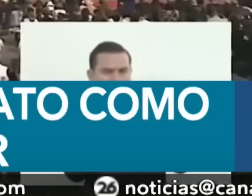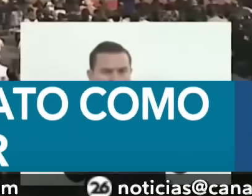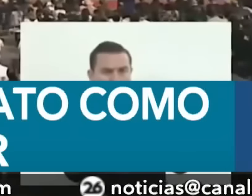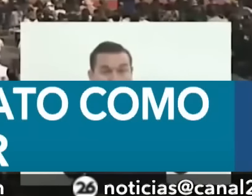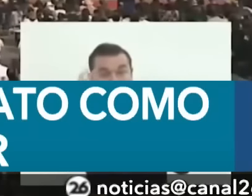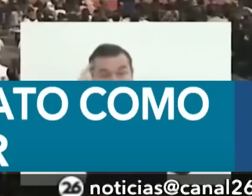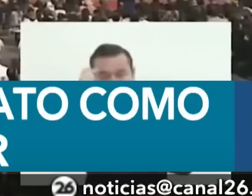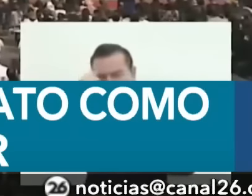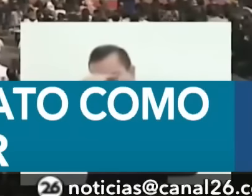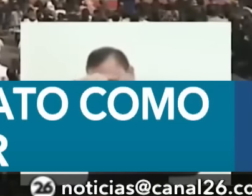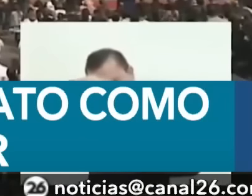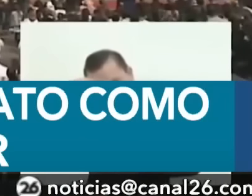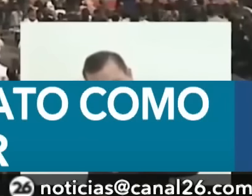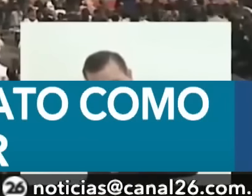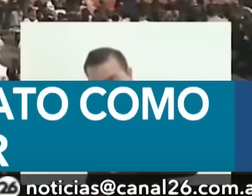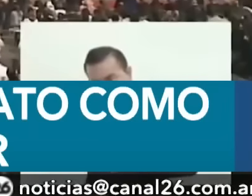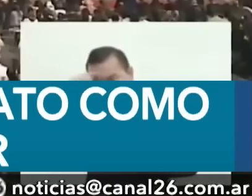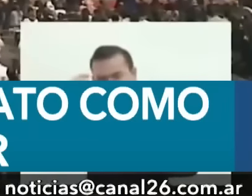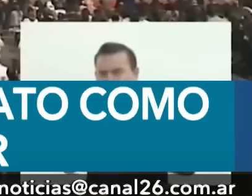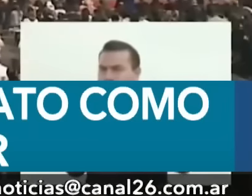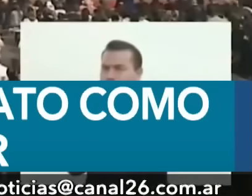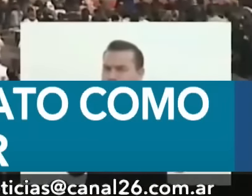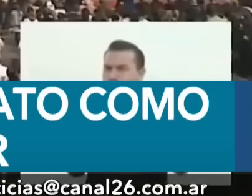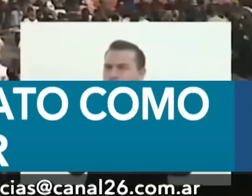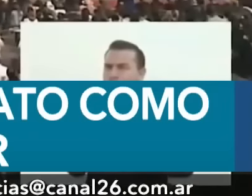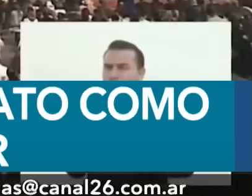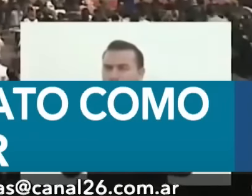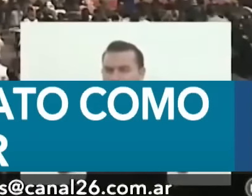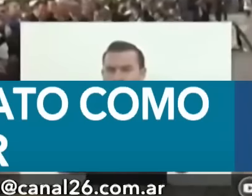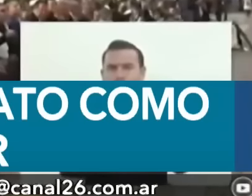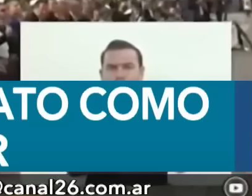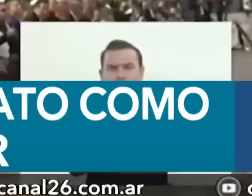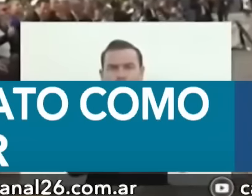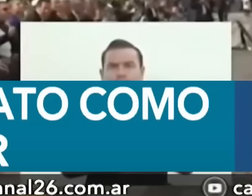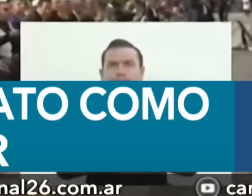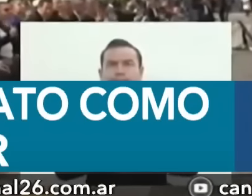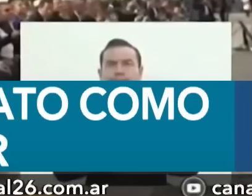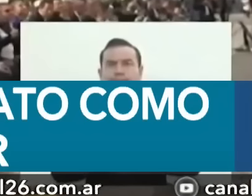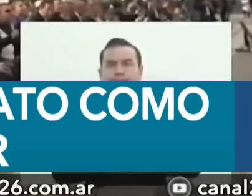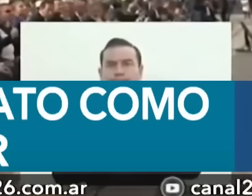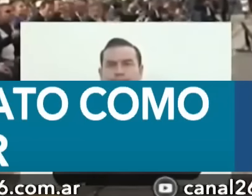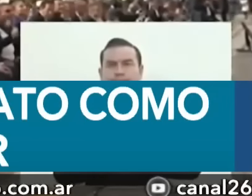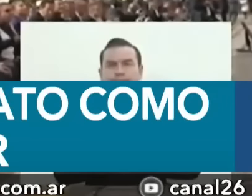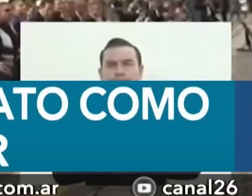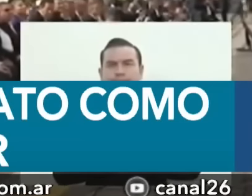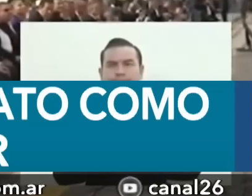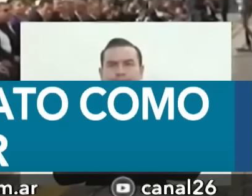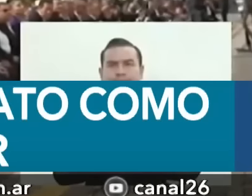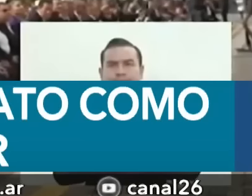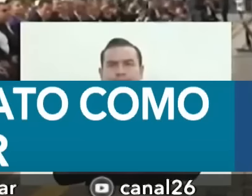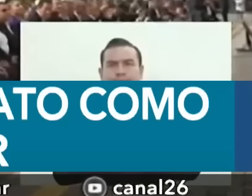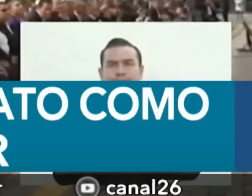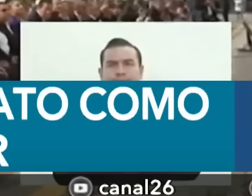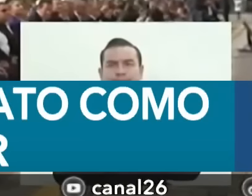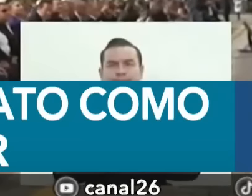preparado, y el presidente Nayib Bukele inicia entonces su segundo mandato ya este sábado con un poder